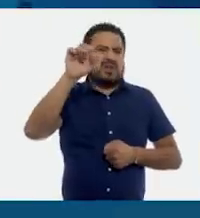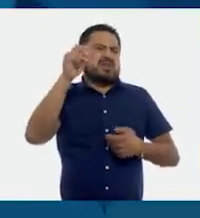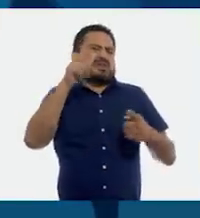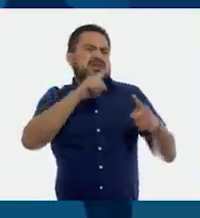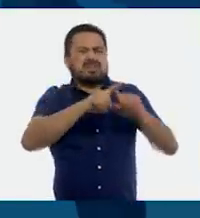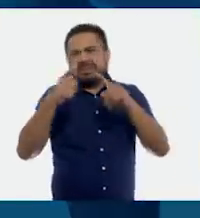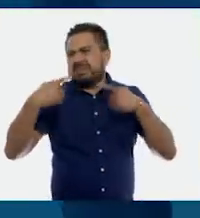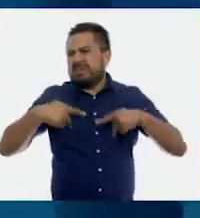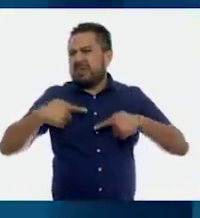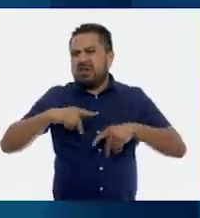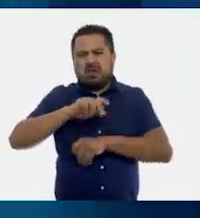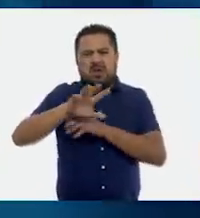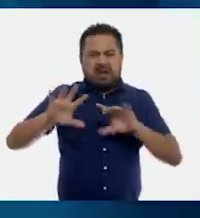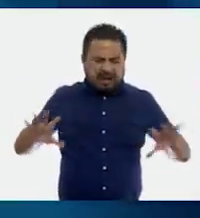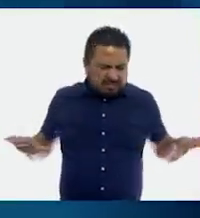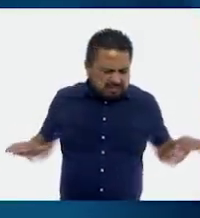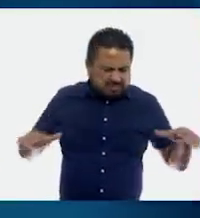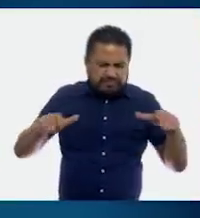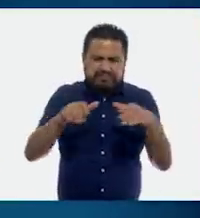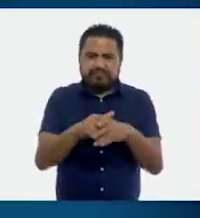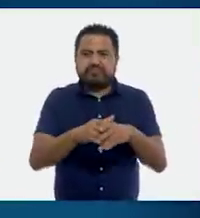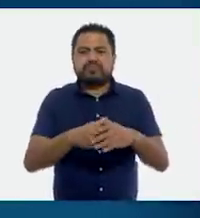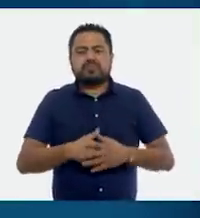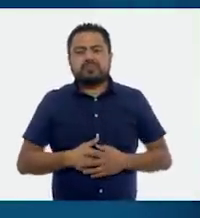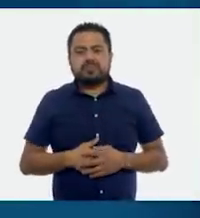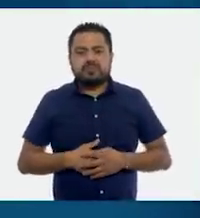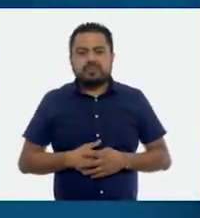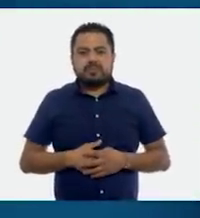gente de la clase media.